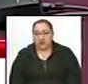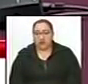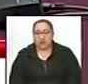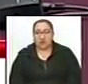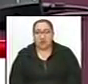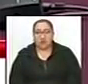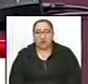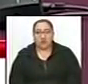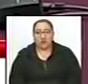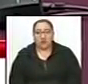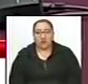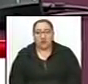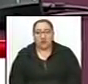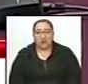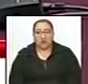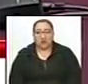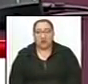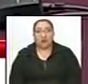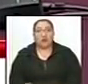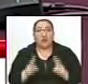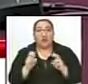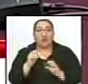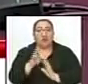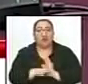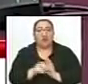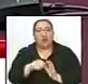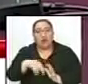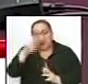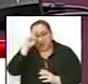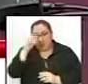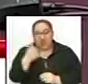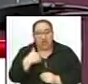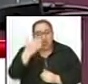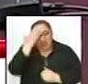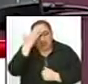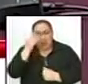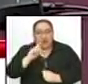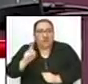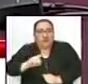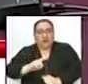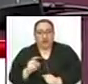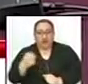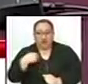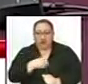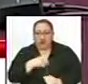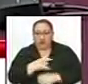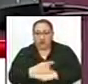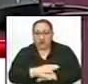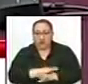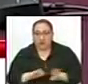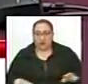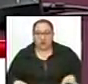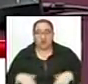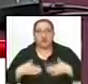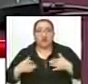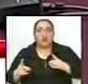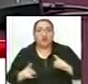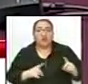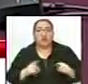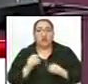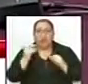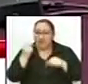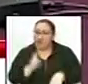se somete a consideración de la comisión. Porque el tema de fondo es el siguiente. El país lo que tiene que saber es que no nos estamos oponiendo a que se pueda